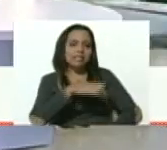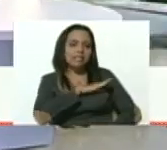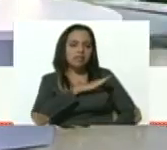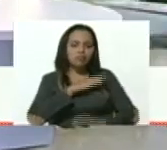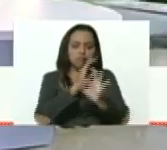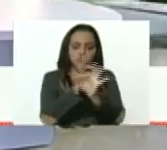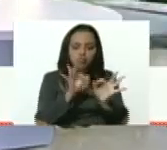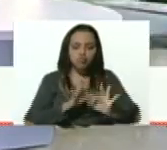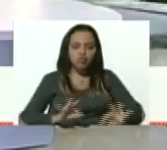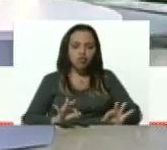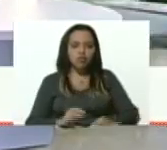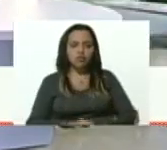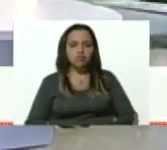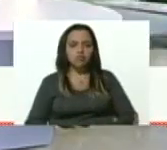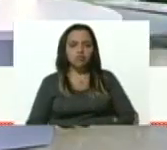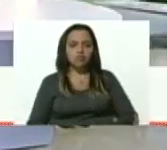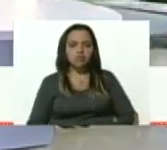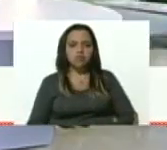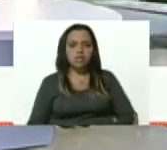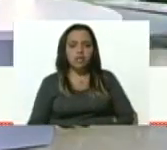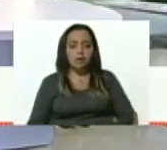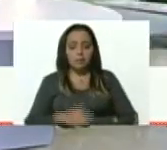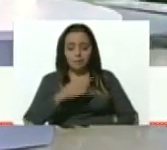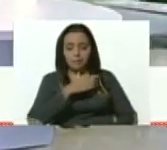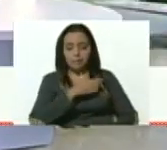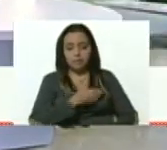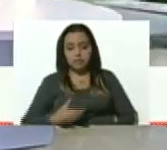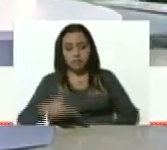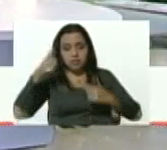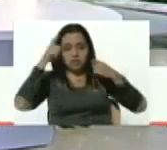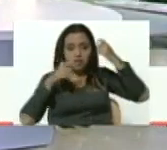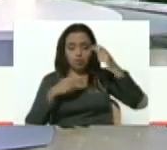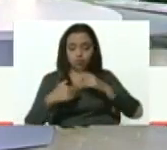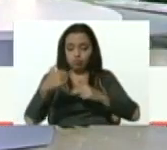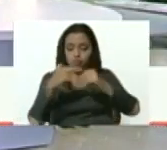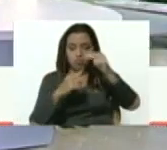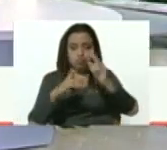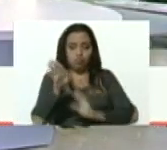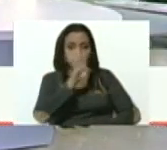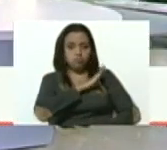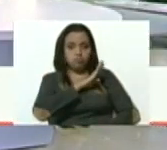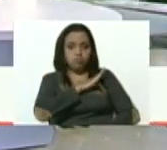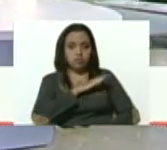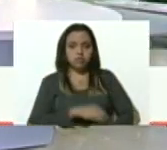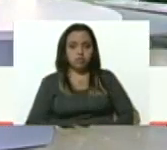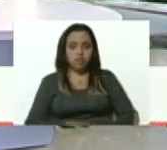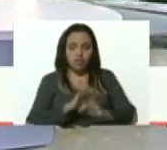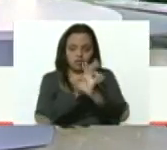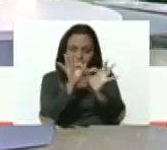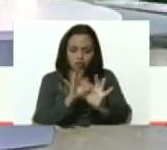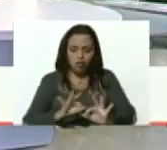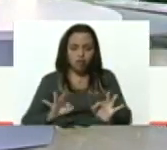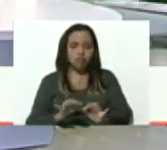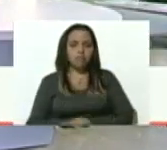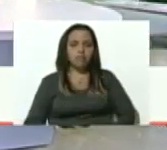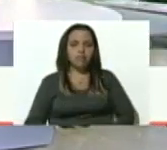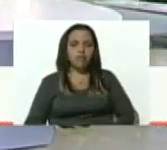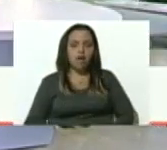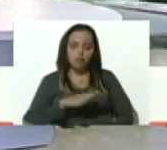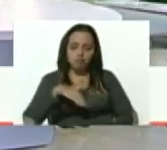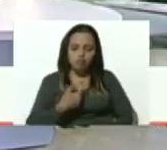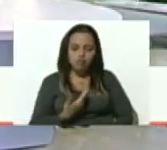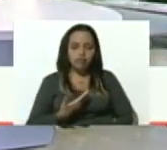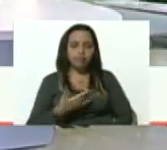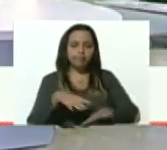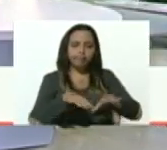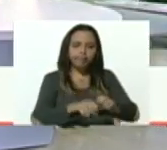metodología. Comandante Chávez construyó personalmente la metodología para garantizar los